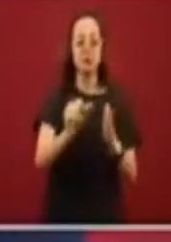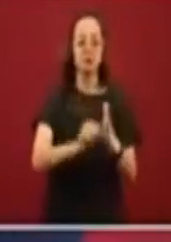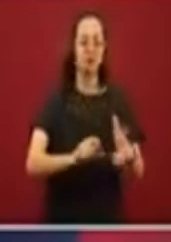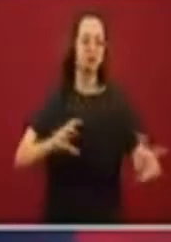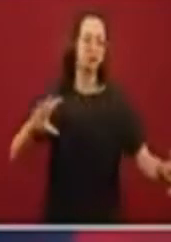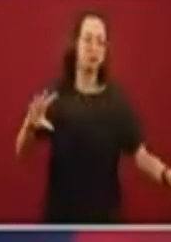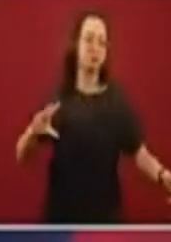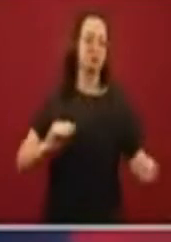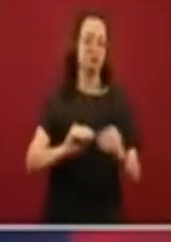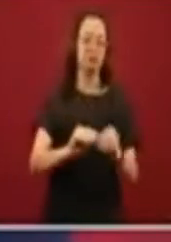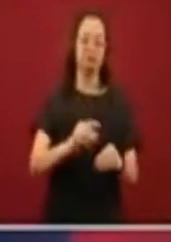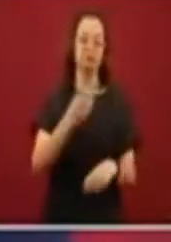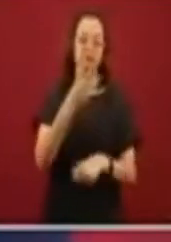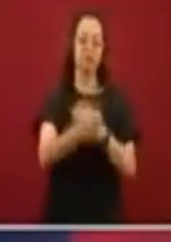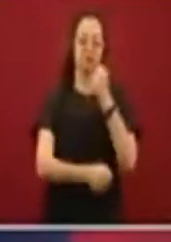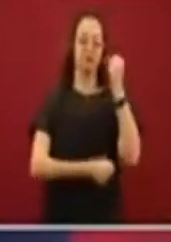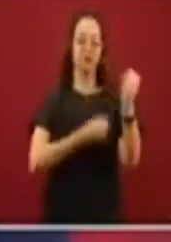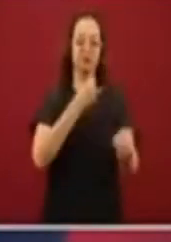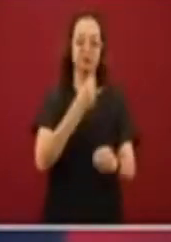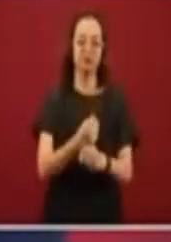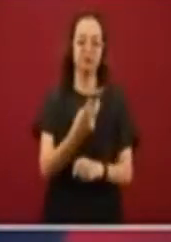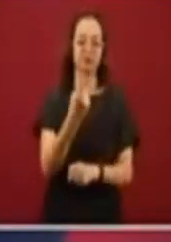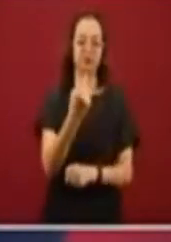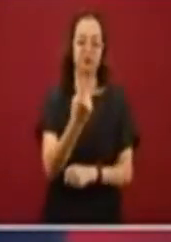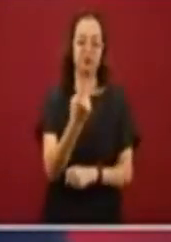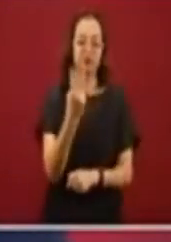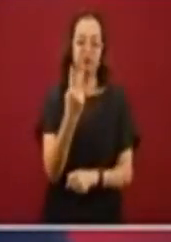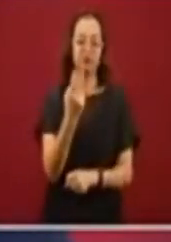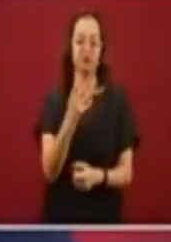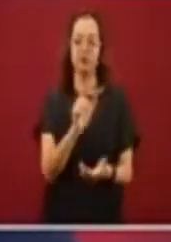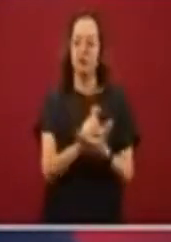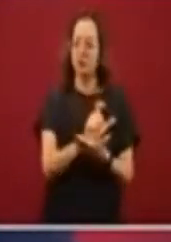de pagar los 25 mil.